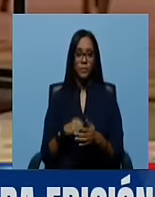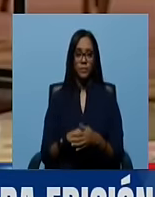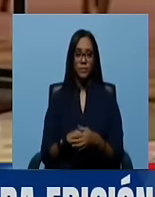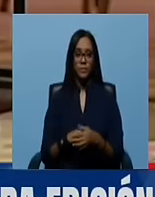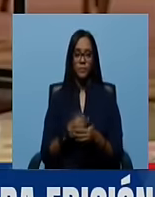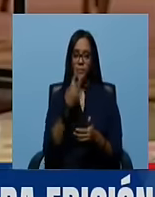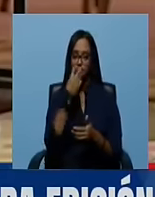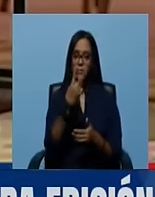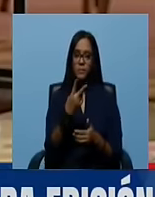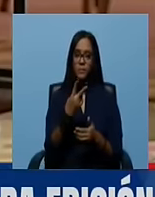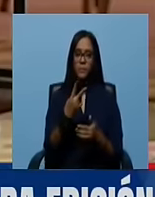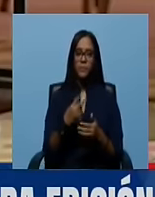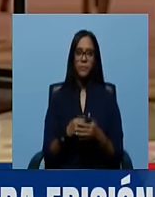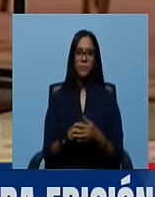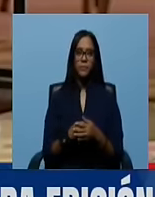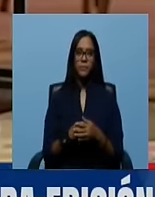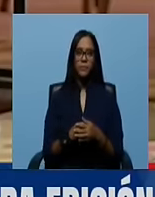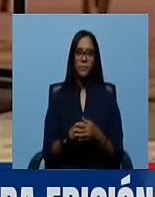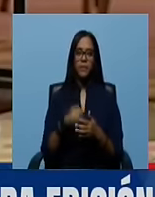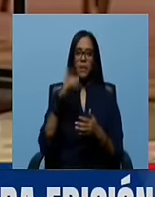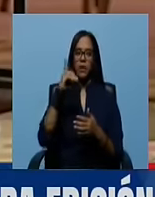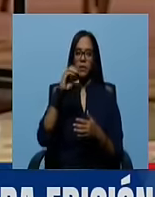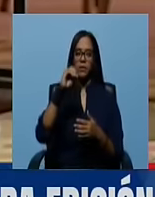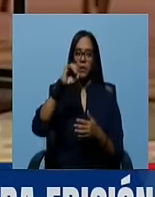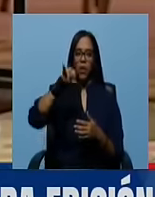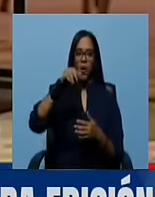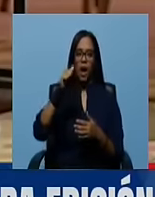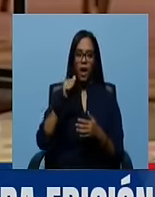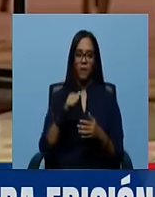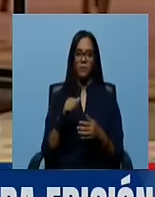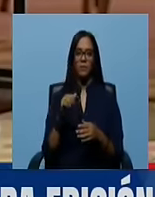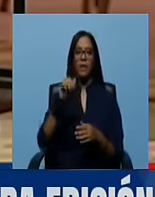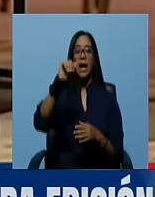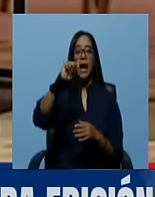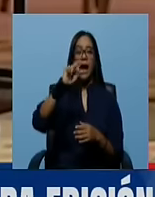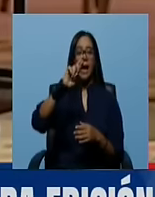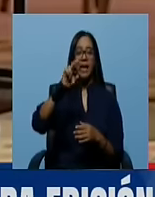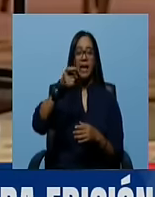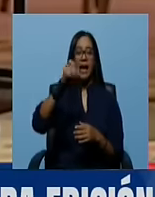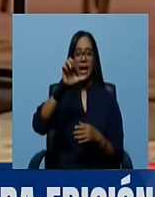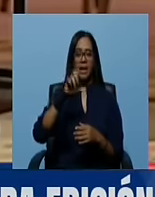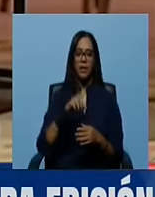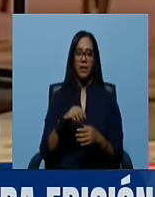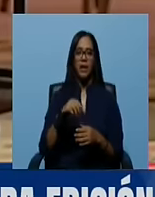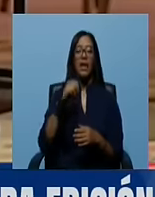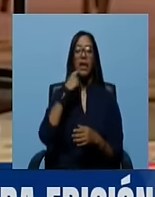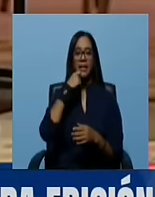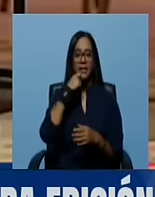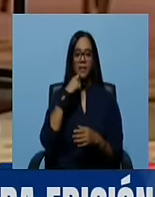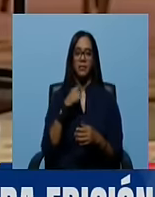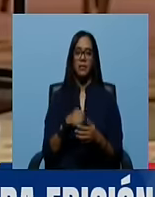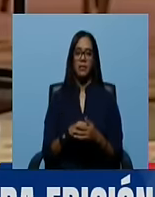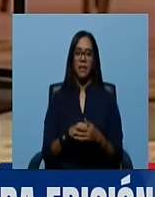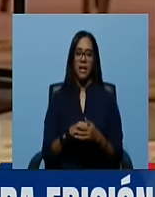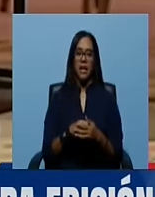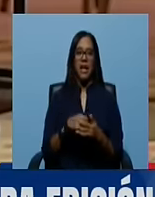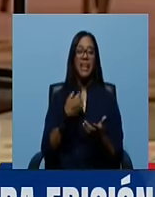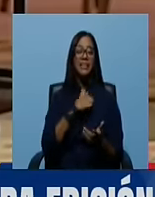lo he visto en Doha, en Argel, en Kazán, en Moscú, en